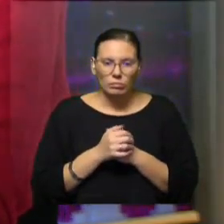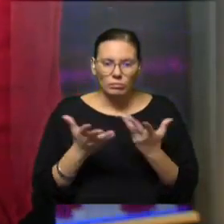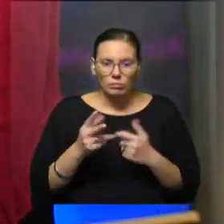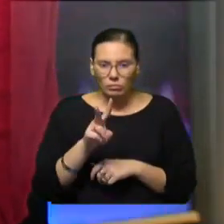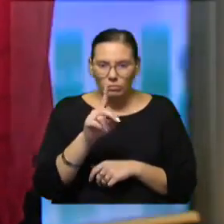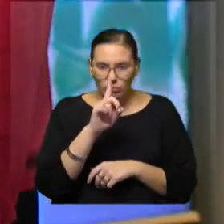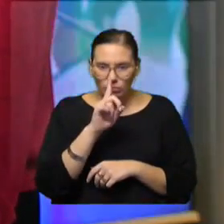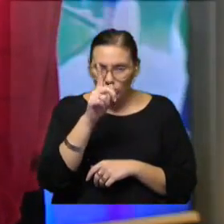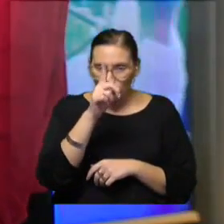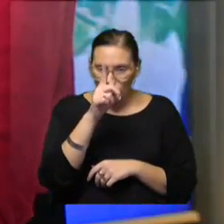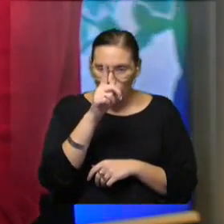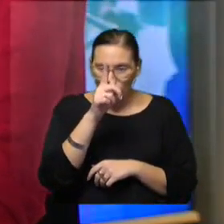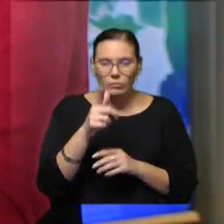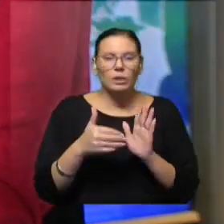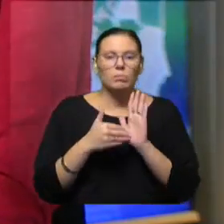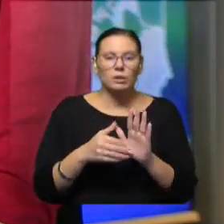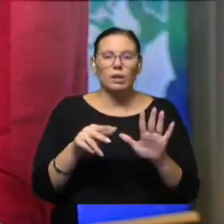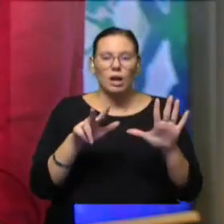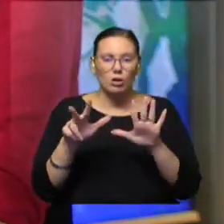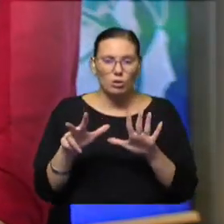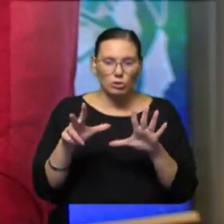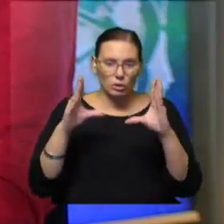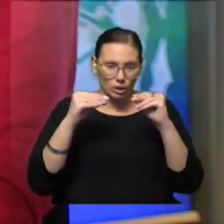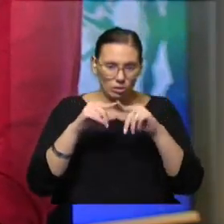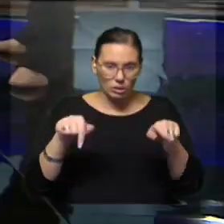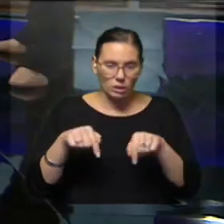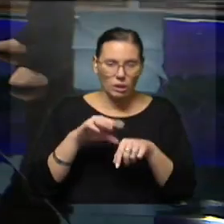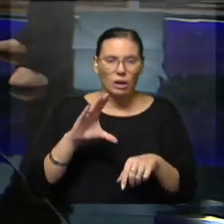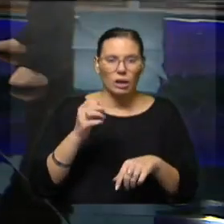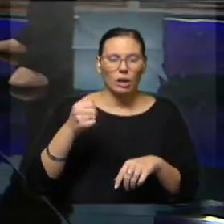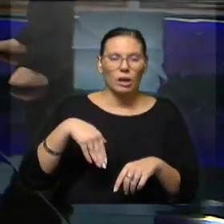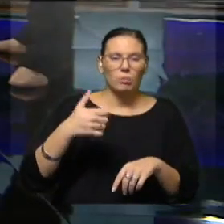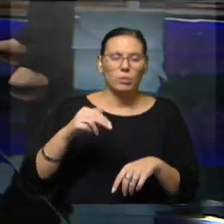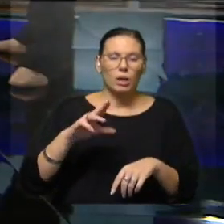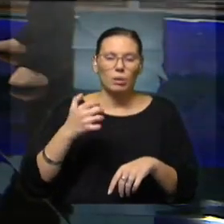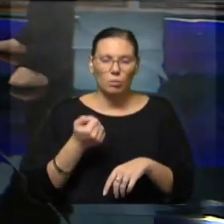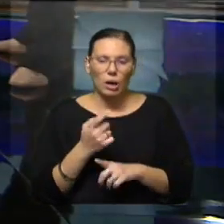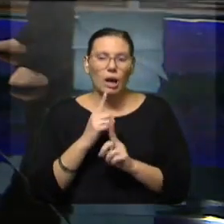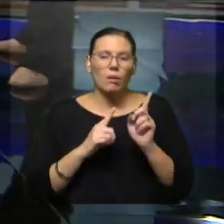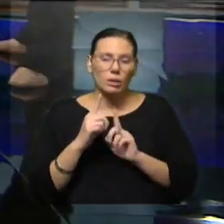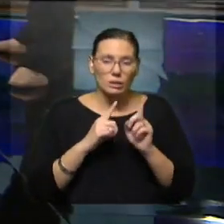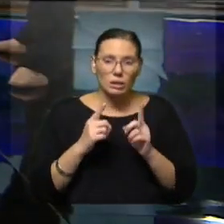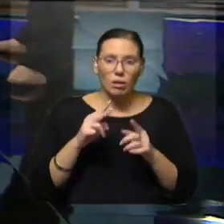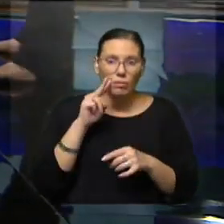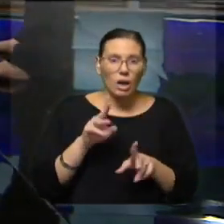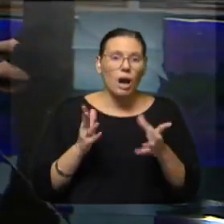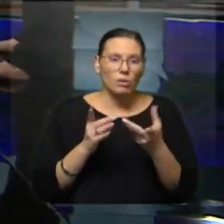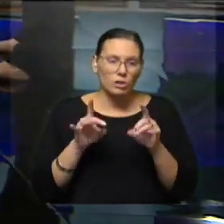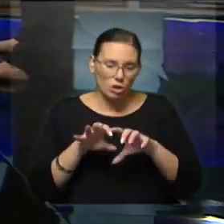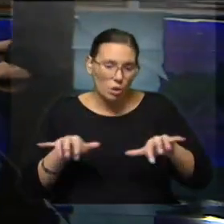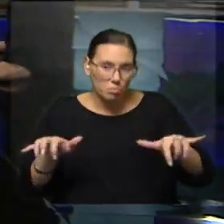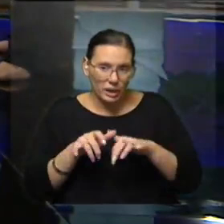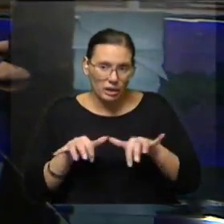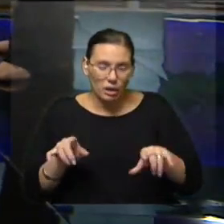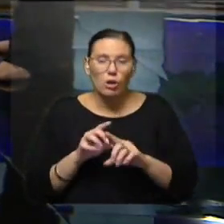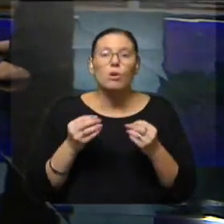julio, nos vamos a estar presentando a las 20 horas en la sala Camacuá, ¿verdad? Sí. ¿Cómo va a ser formado? Porque a veces la gente se engancha ahora y te ve solo con piano y piensa que vas a estar tú